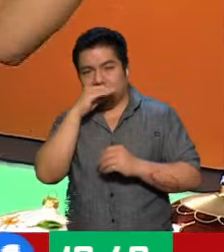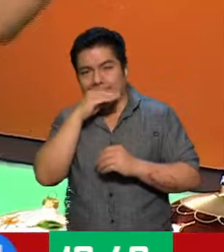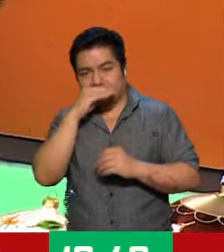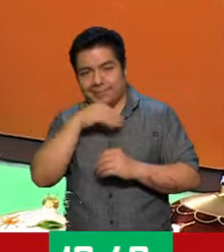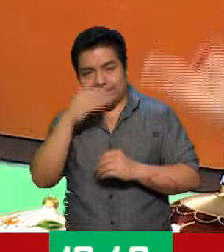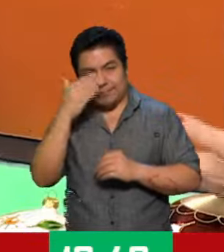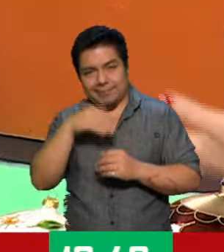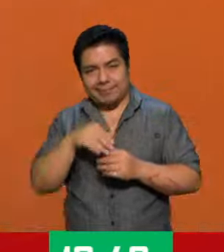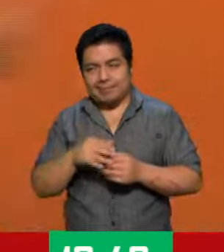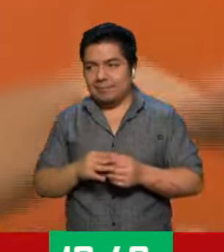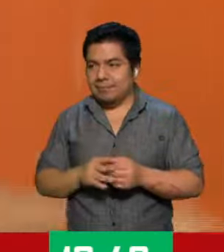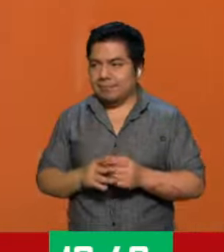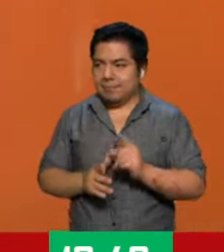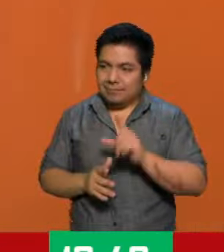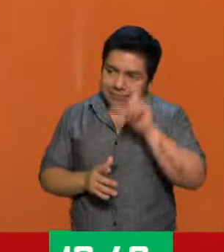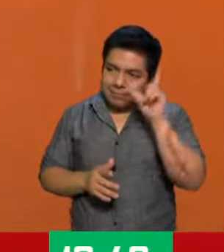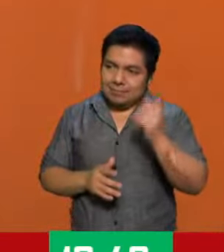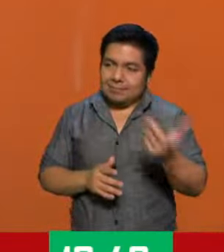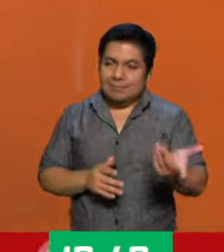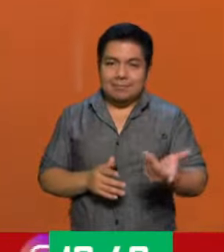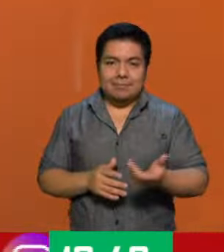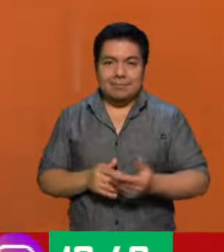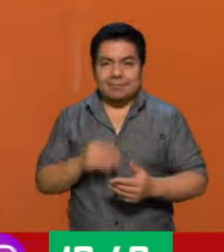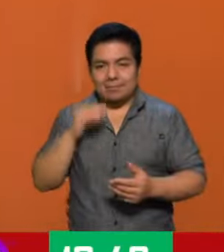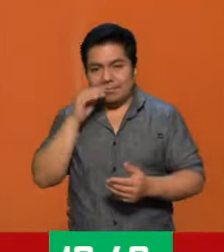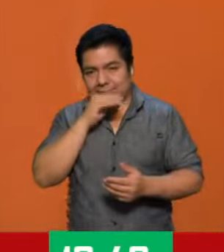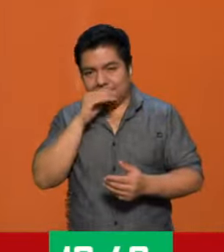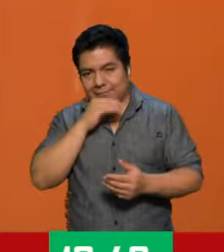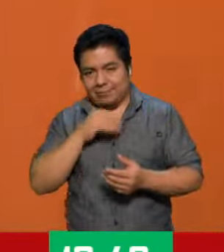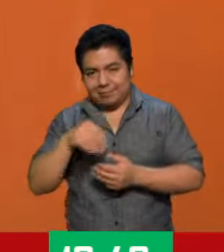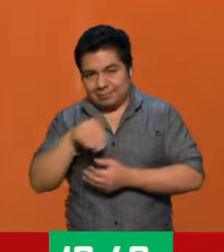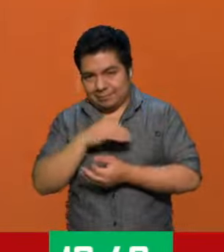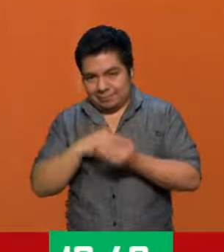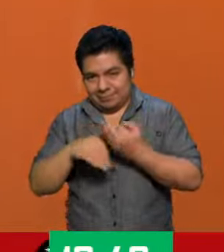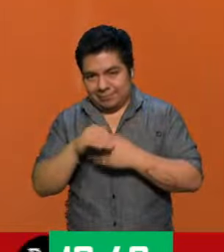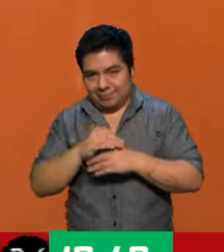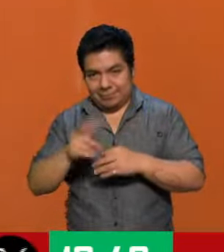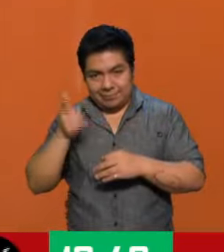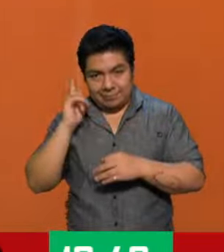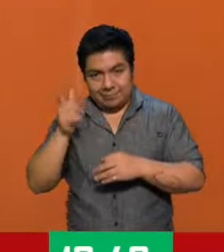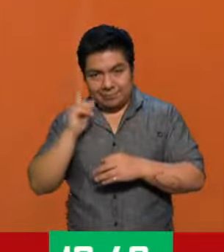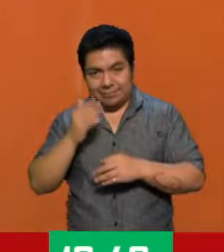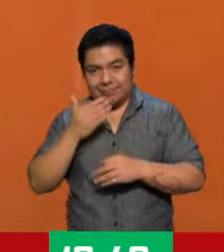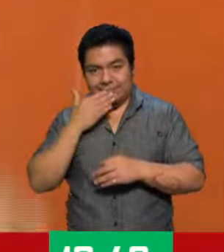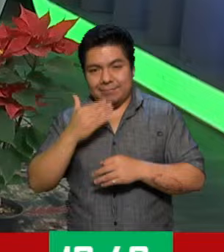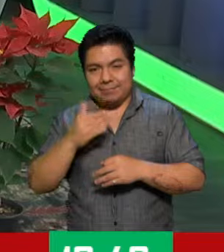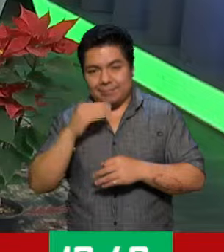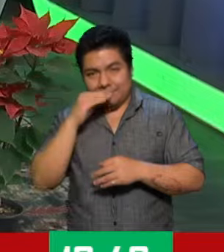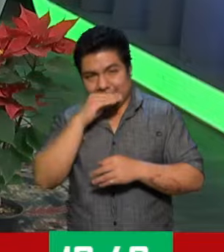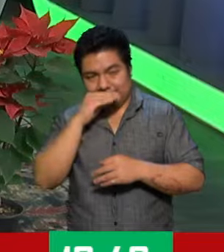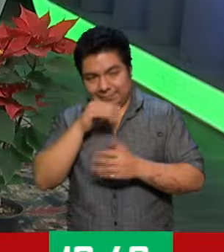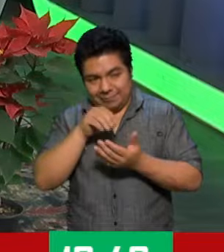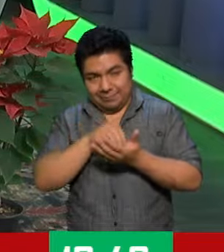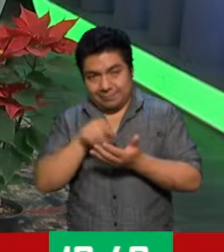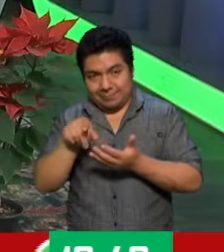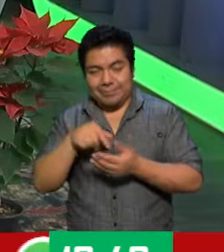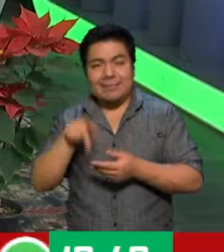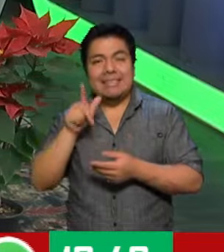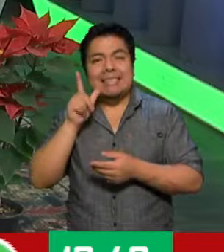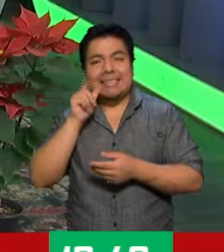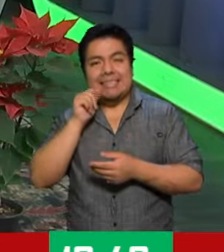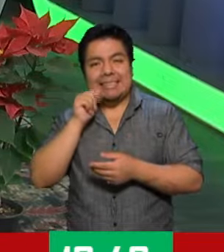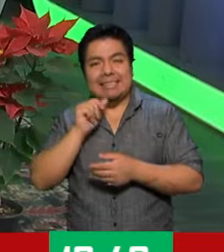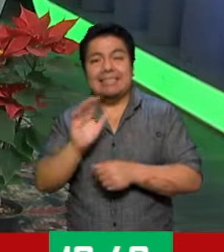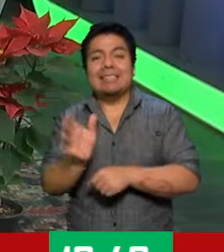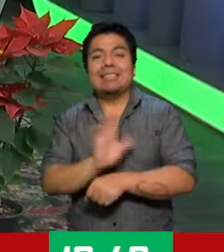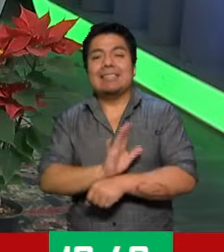es gratuito. No tienes que pagar nada. Les van a dar portazo. Todo gratis. Eso esperamos. Eso esperamos. Okay. Pero mañana tenemos